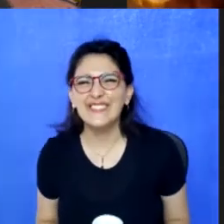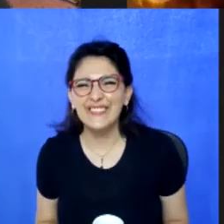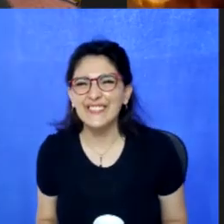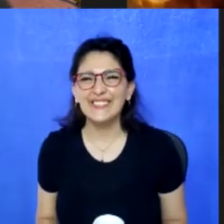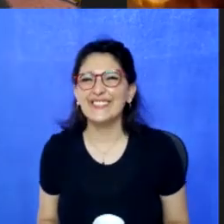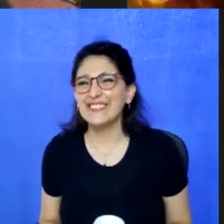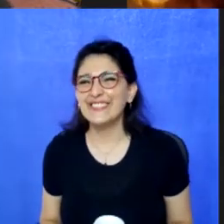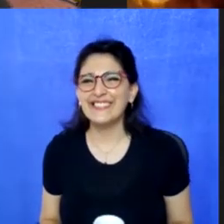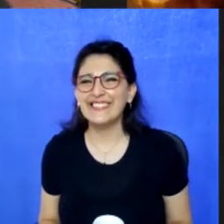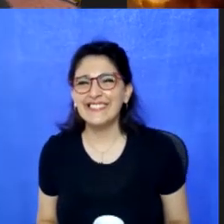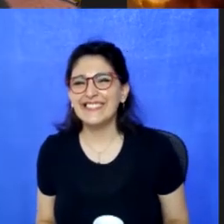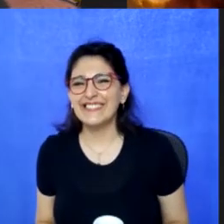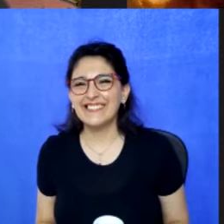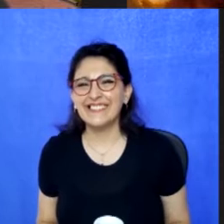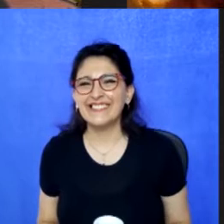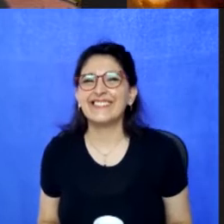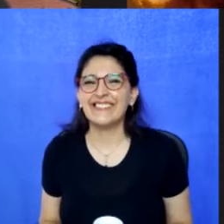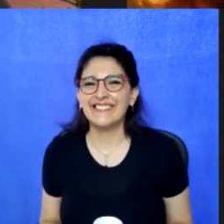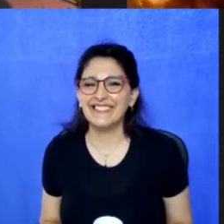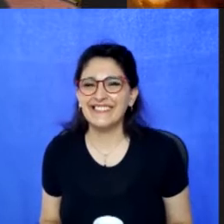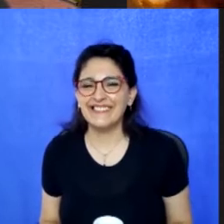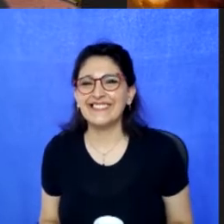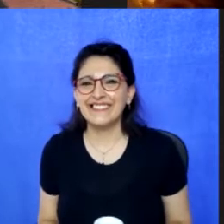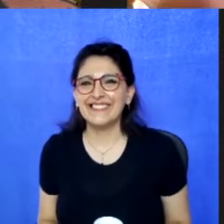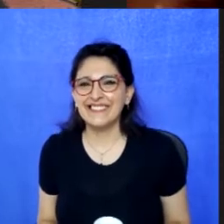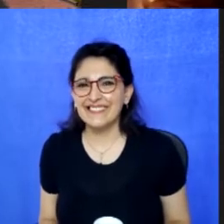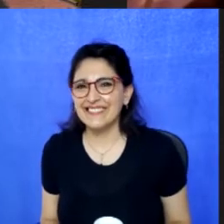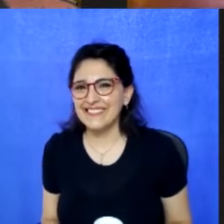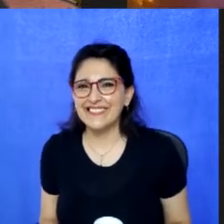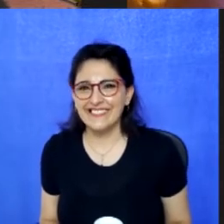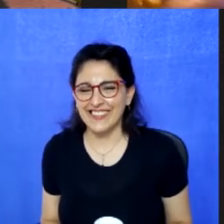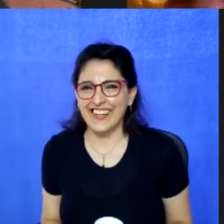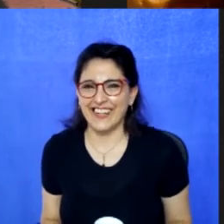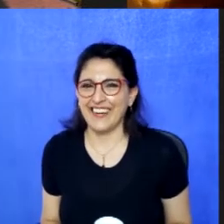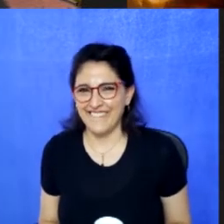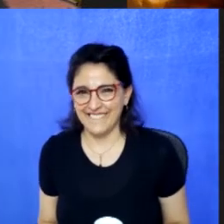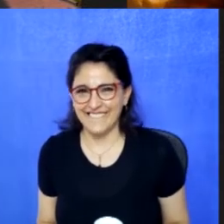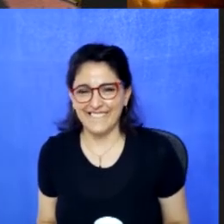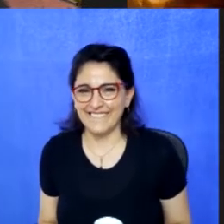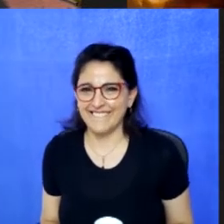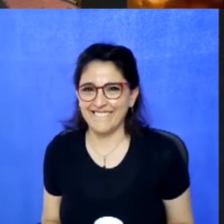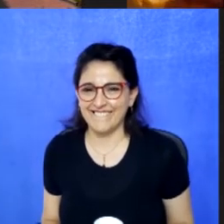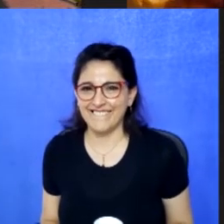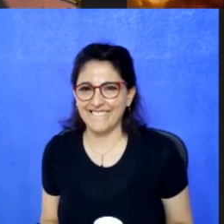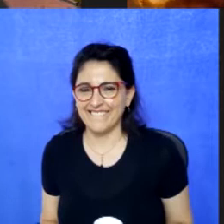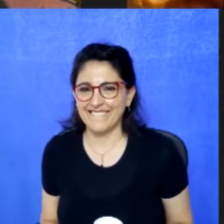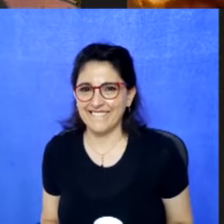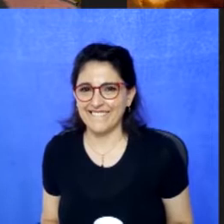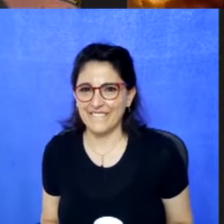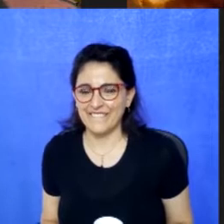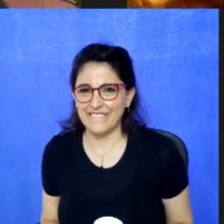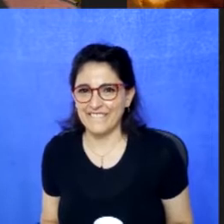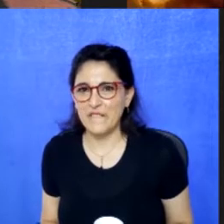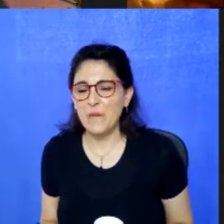porque hace, la locura hace parte de la innovación, de hacer cosas distintas.